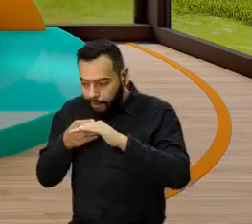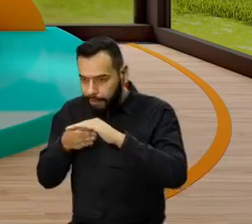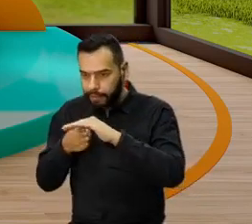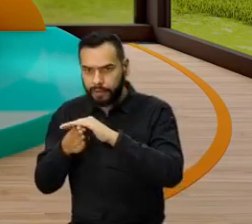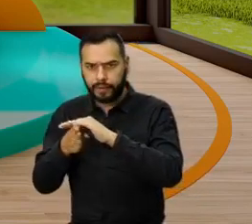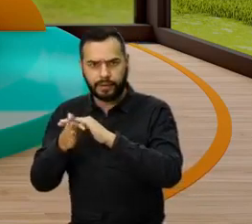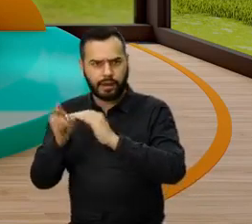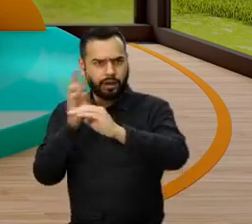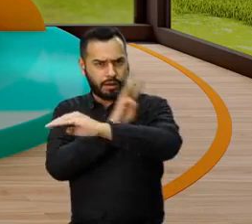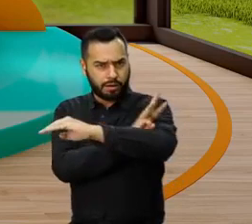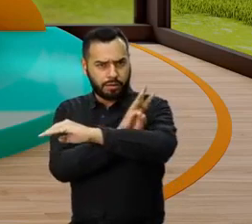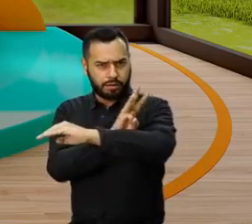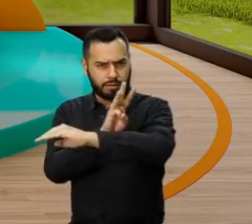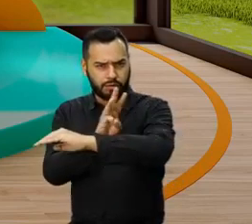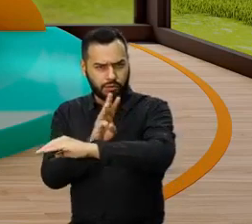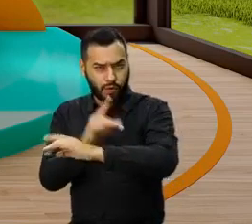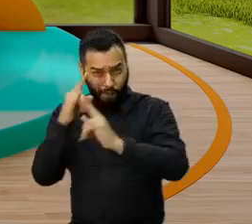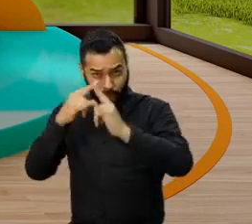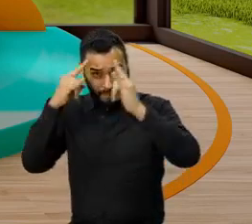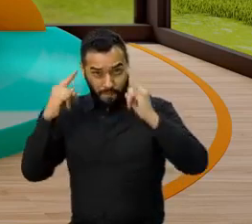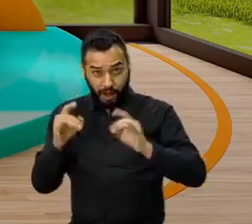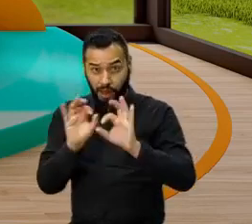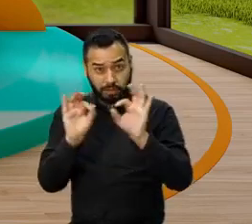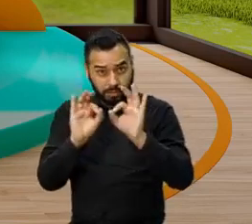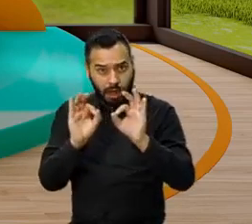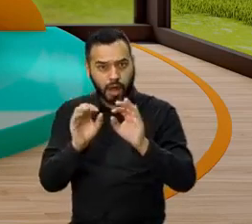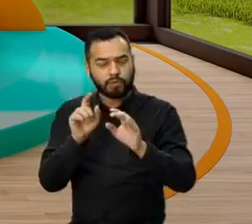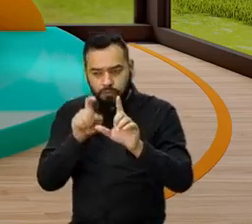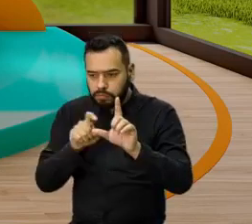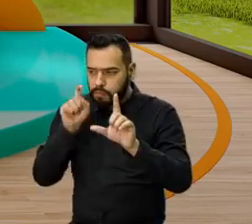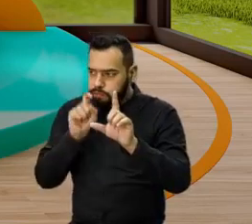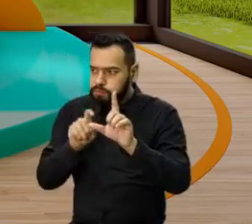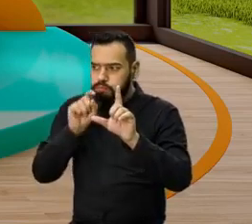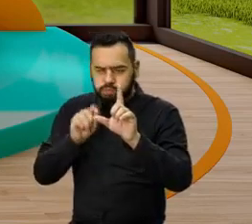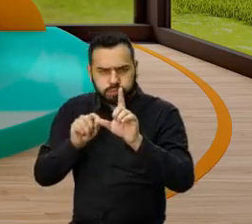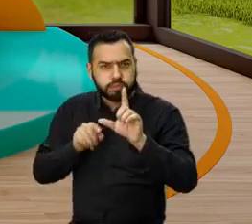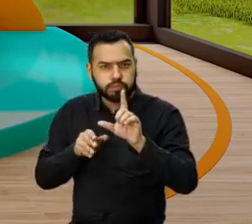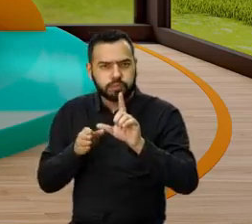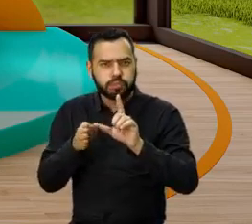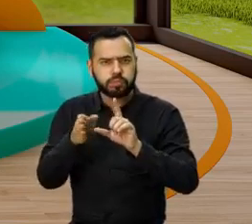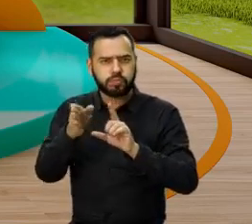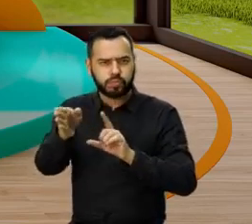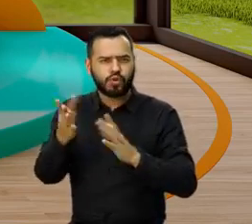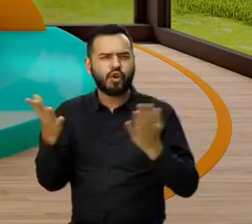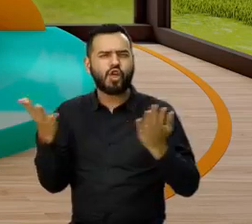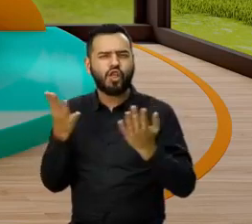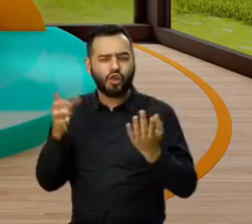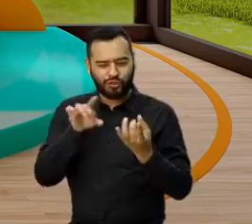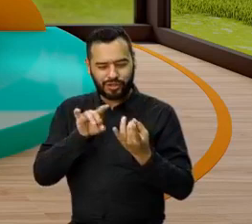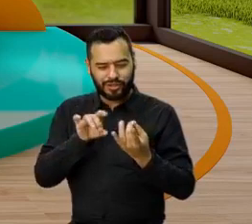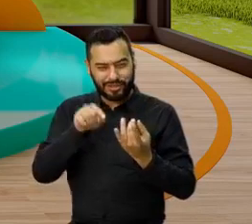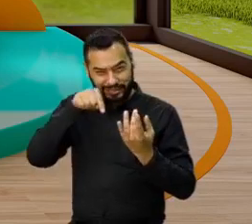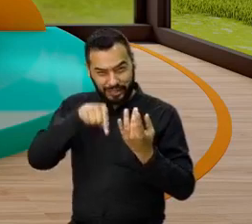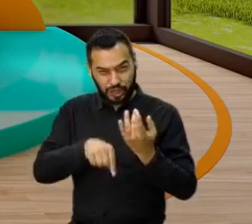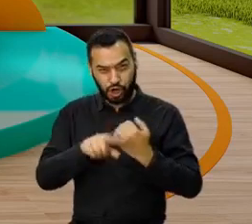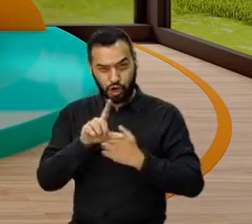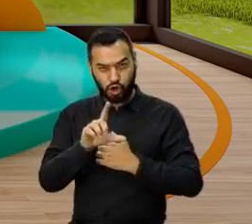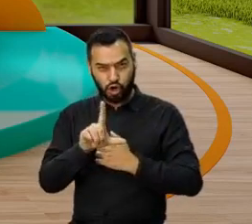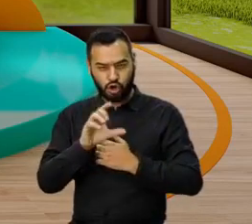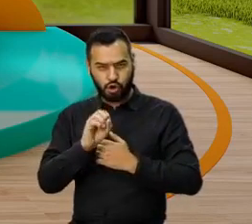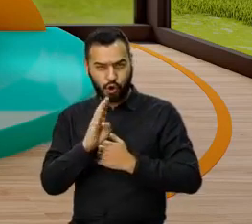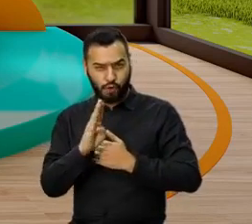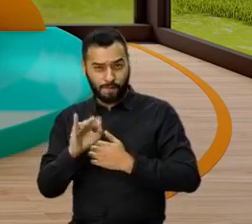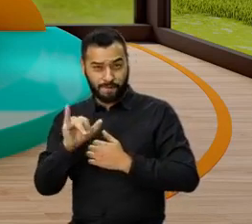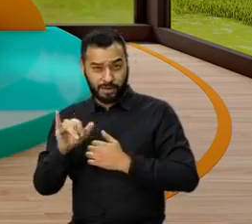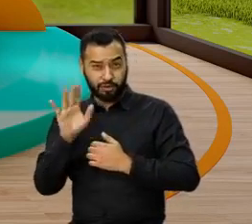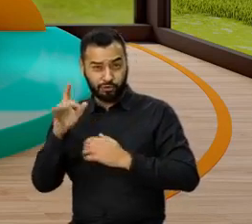plataforma o si quieres saber cómo aprovechar mejor pues haz clic en el tutorial de navegación que está en el lobby de la feria y así